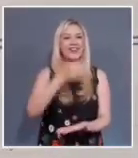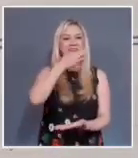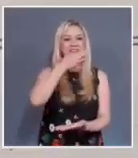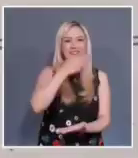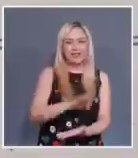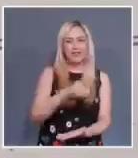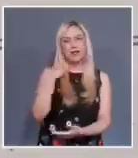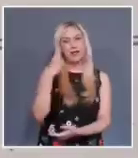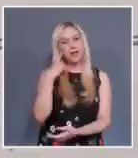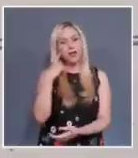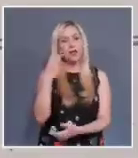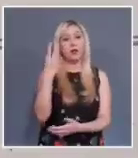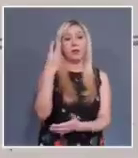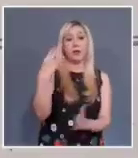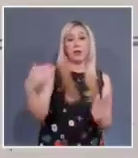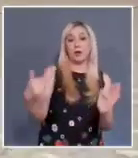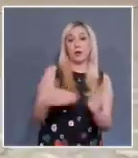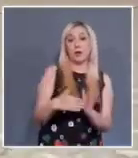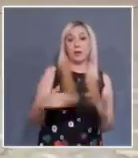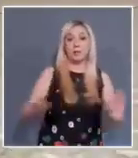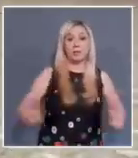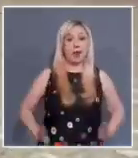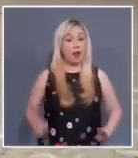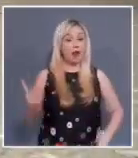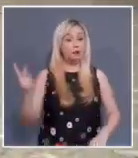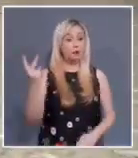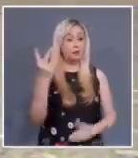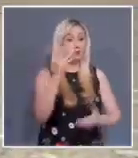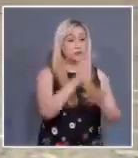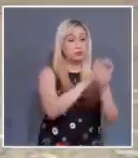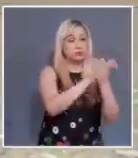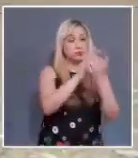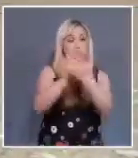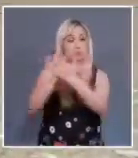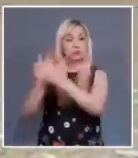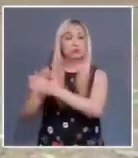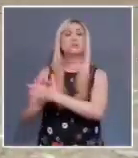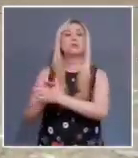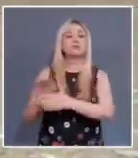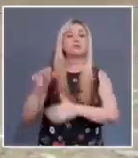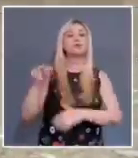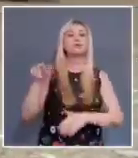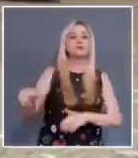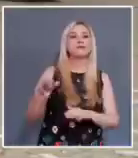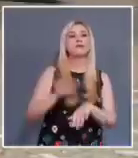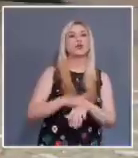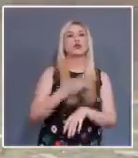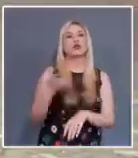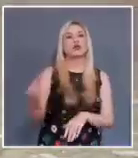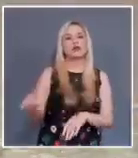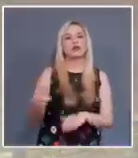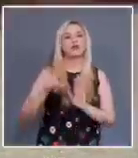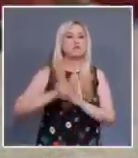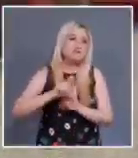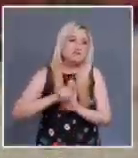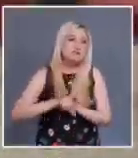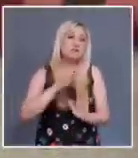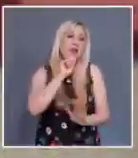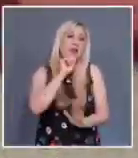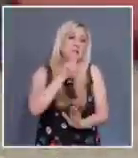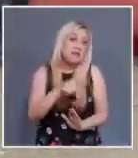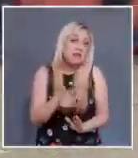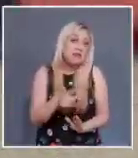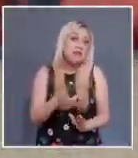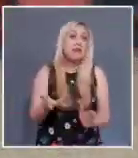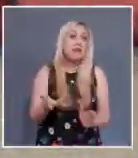en 15 países, señaló que ha incrementado el uso de redes sociales y aplicaciones de citas. En Europa, Estados Unidos y Canadá, 3 de